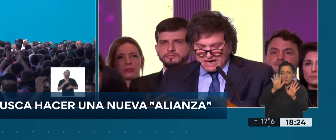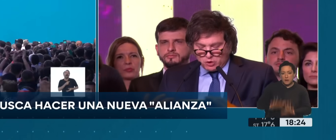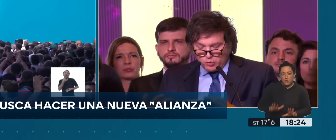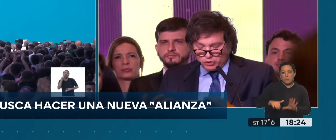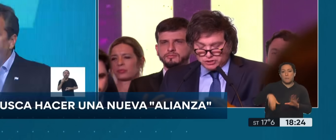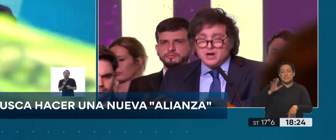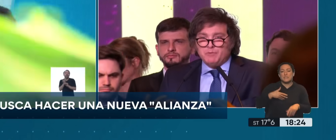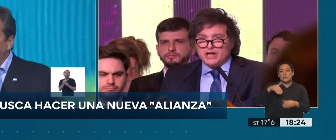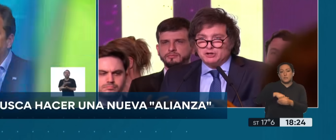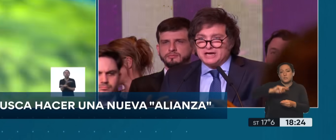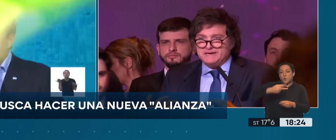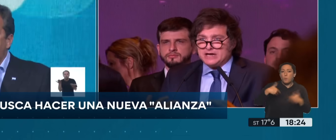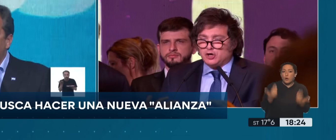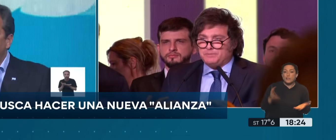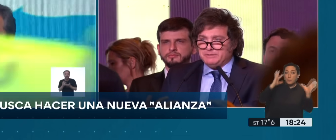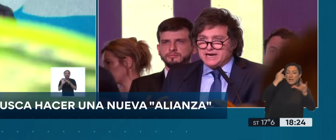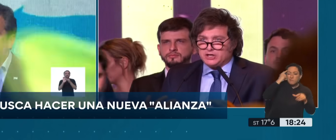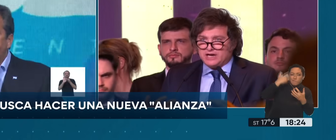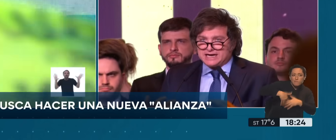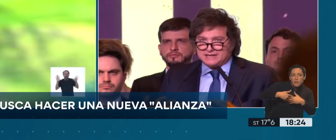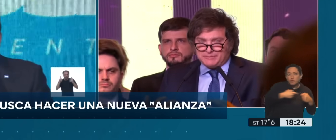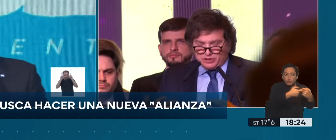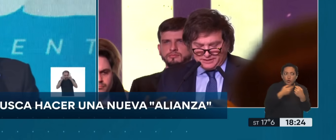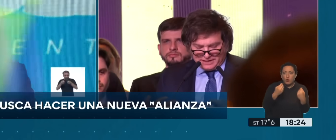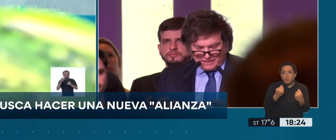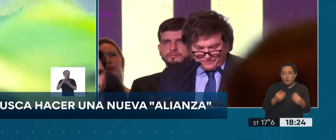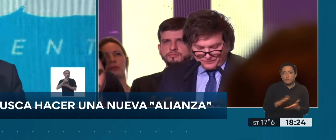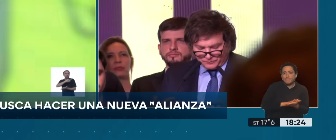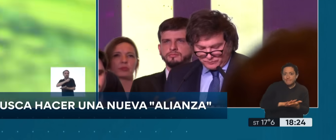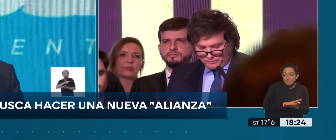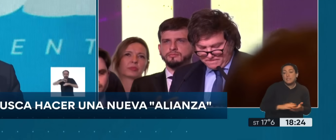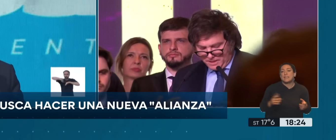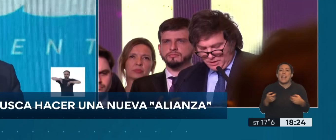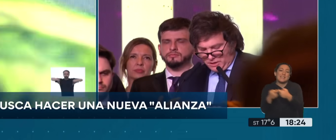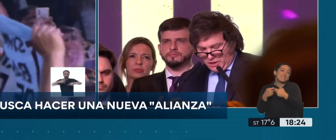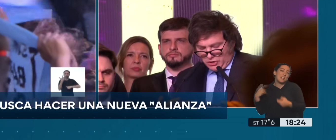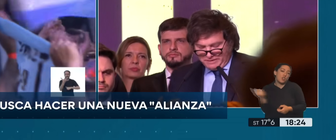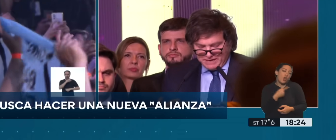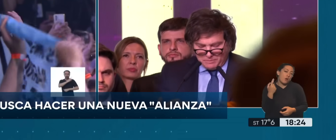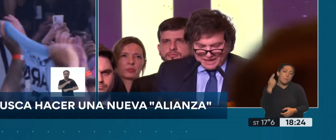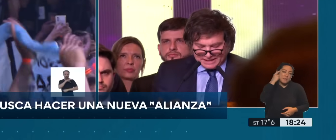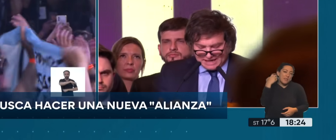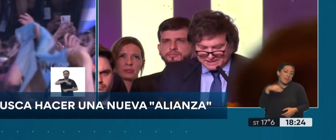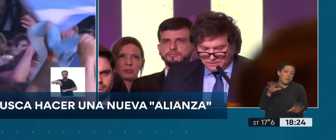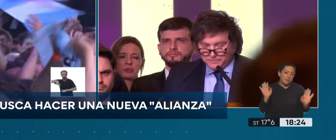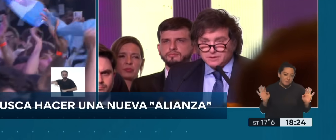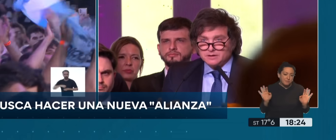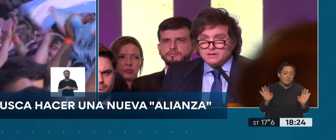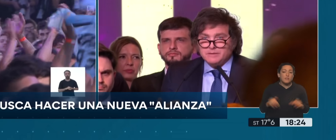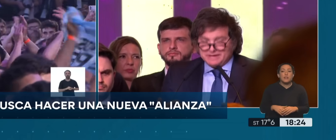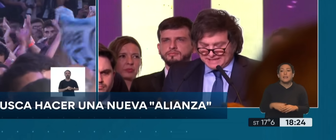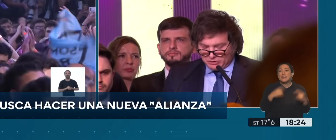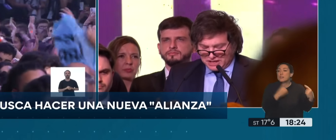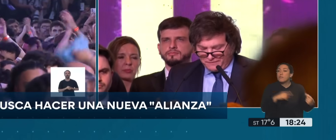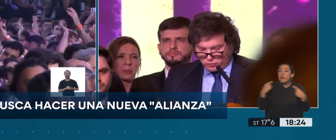a Milei a pensar en estas alianzas? Bueno, llega como favorito. En alianzas van a tener que pensar todos. Creo que arrancan de puntos de partida muy